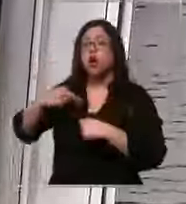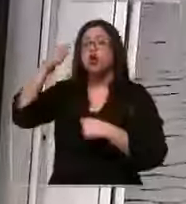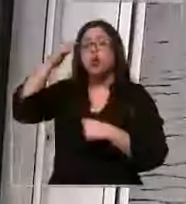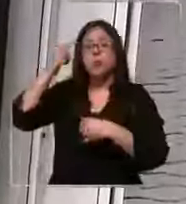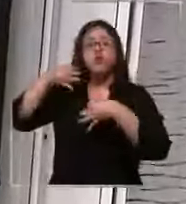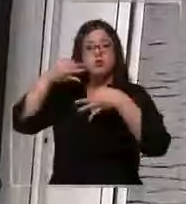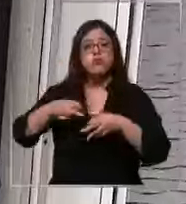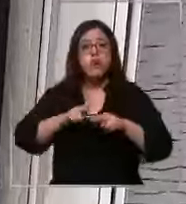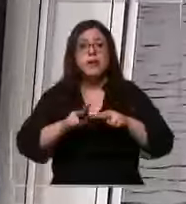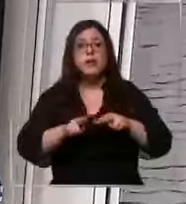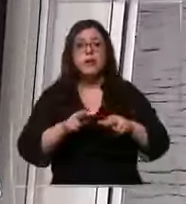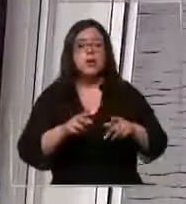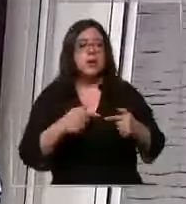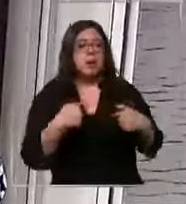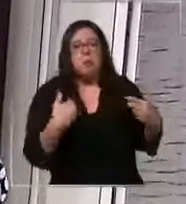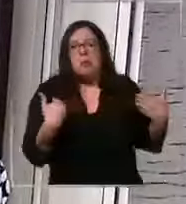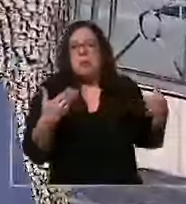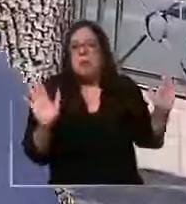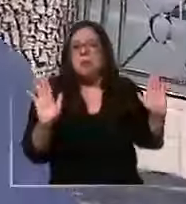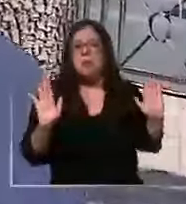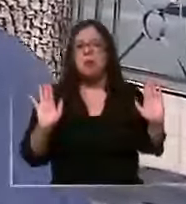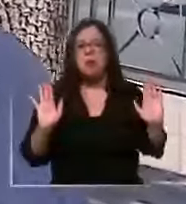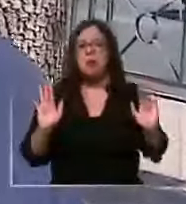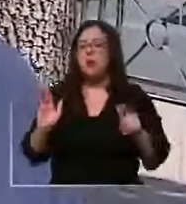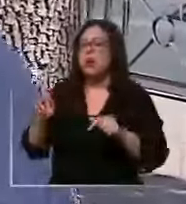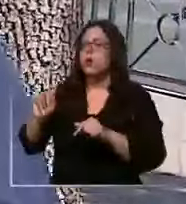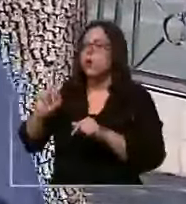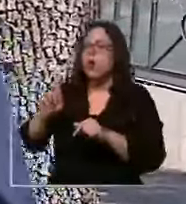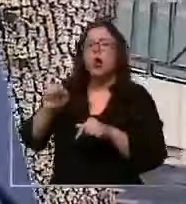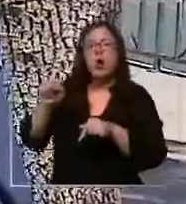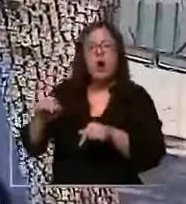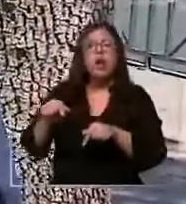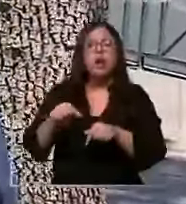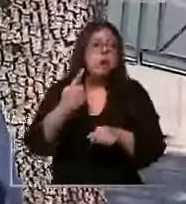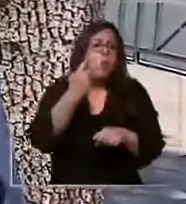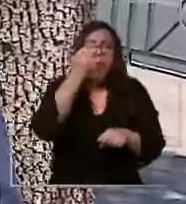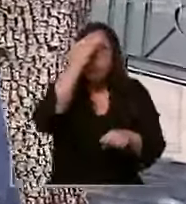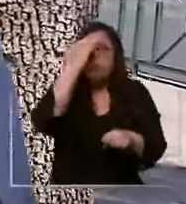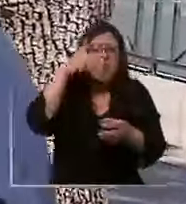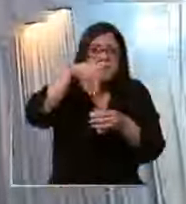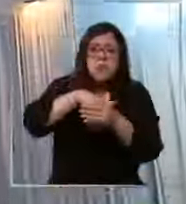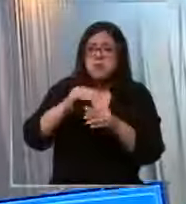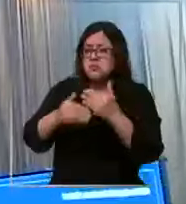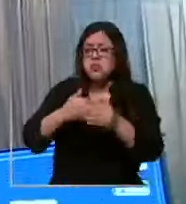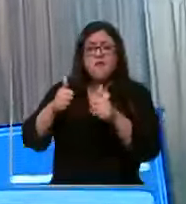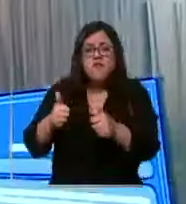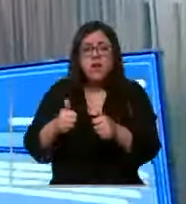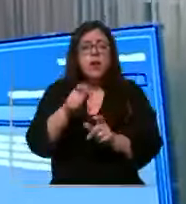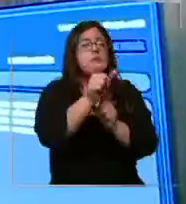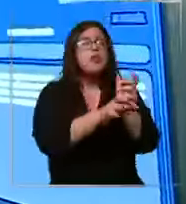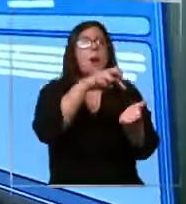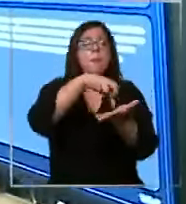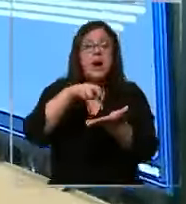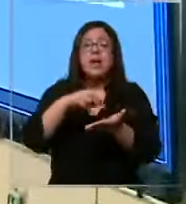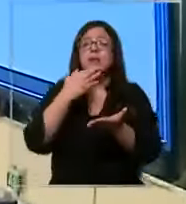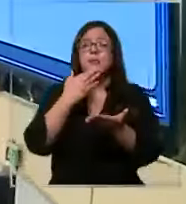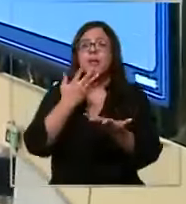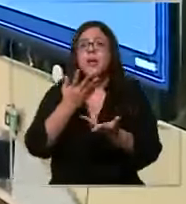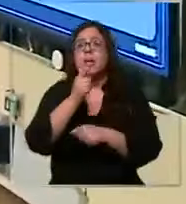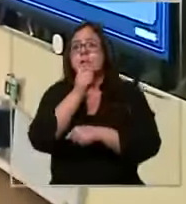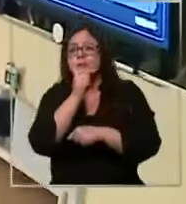hacerlo. A mí me da lo mismo en realidad. Es que no, porque siempre se han realizado en un día y siempre ha funcionado bien. Parlamentarios que además han